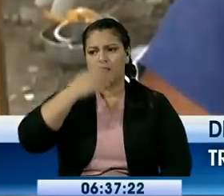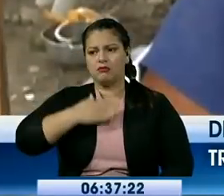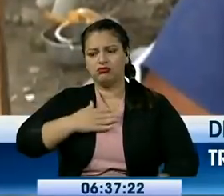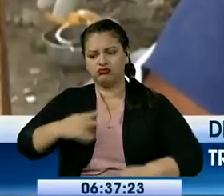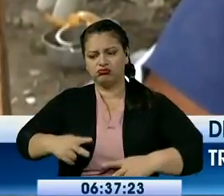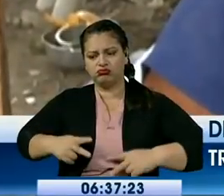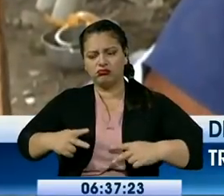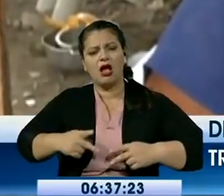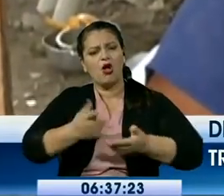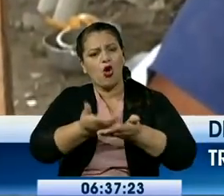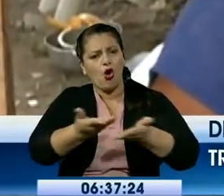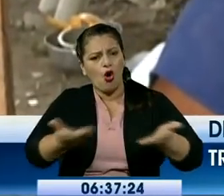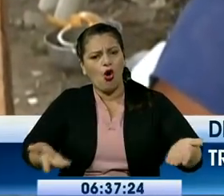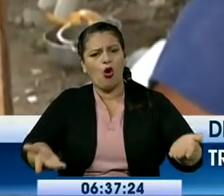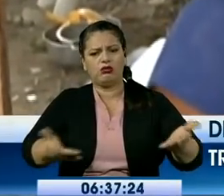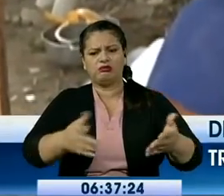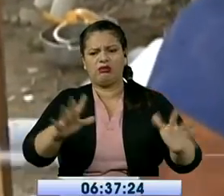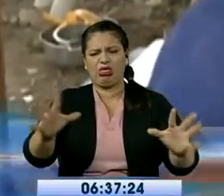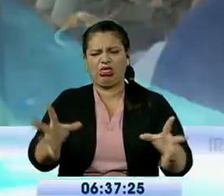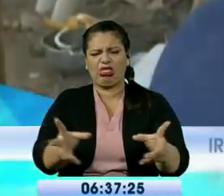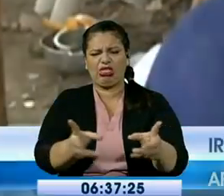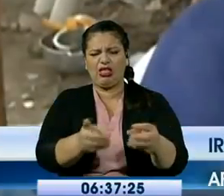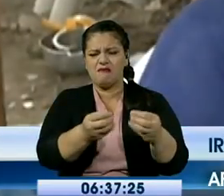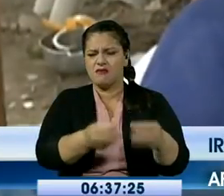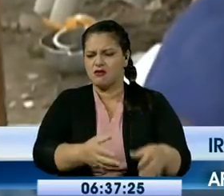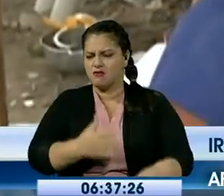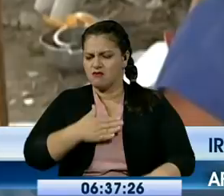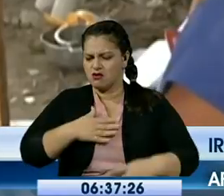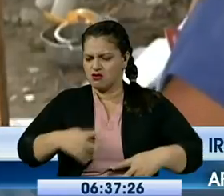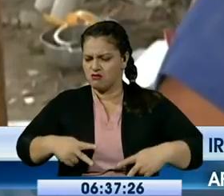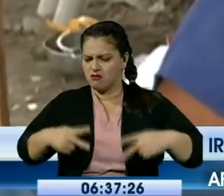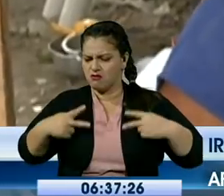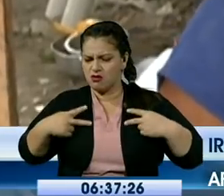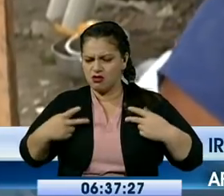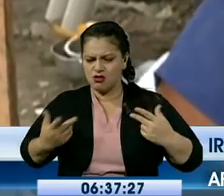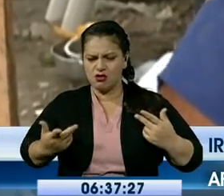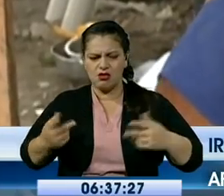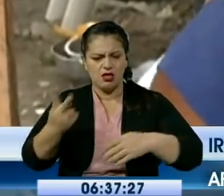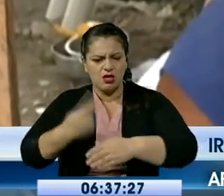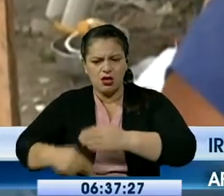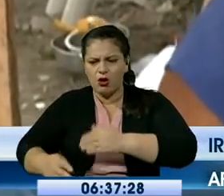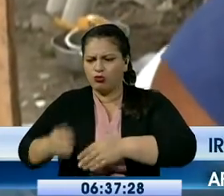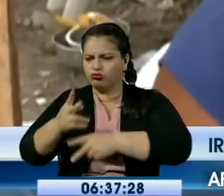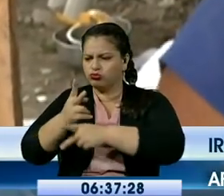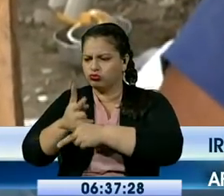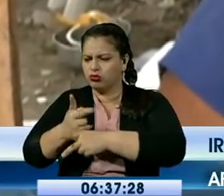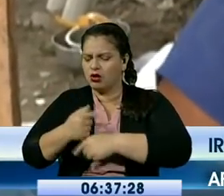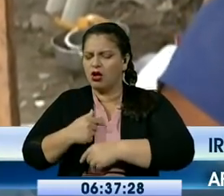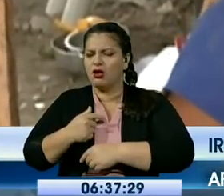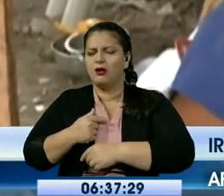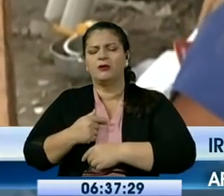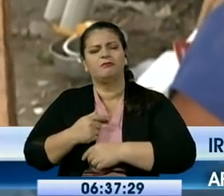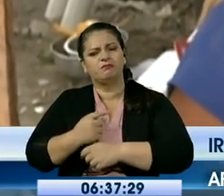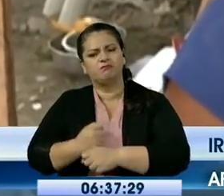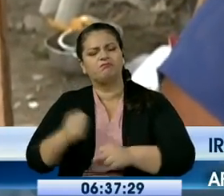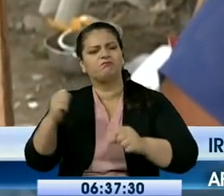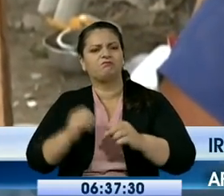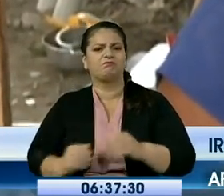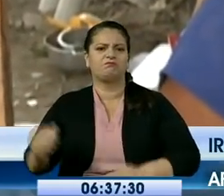quedaron atrapados con el carro? Sí, adentro, mis hijos y mi persona estuvimos ahí. Mi hermano fue que me